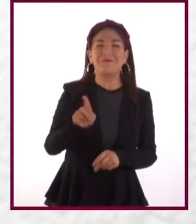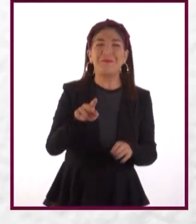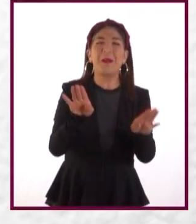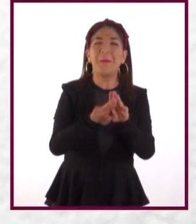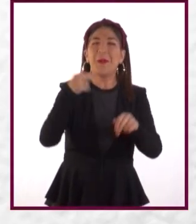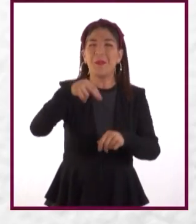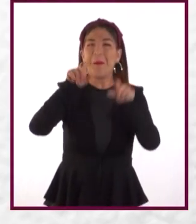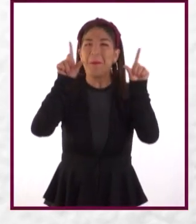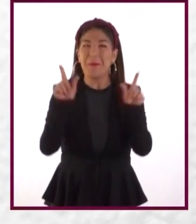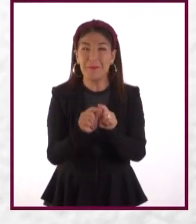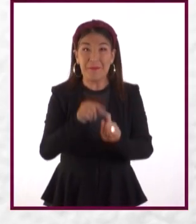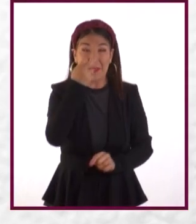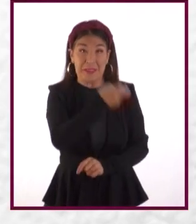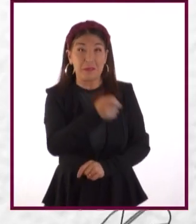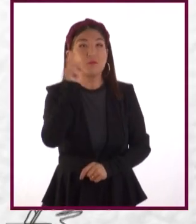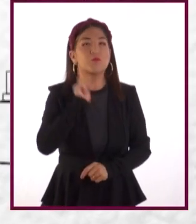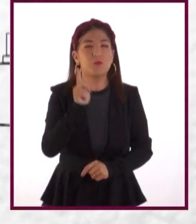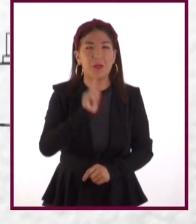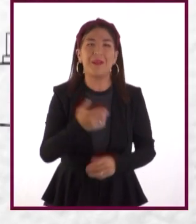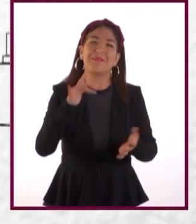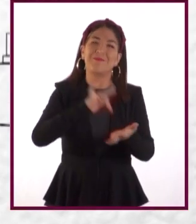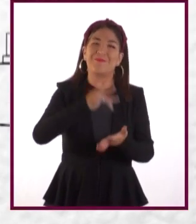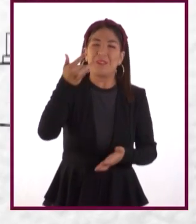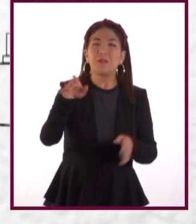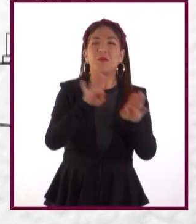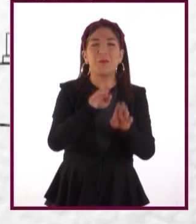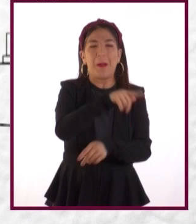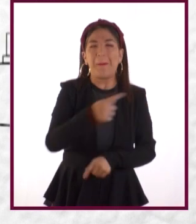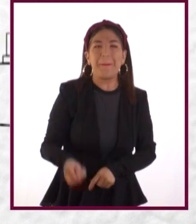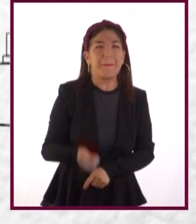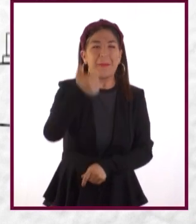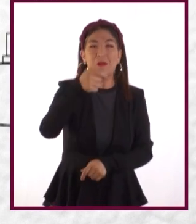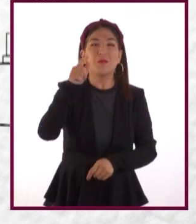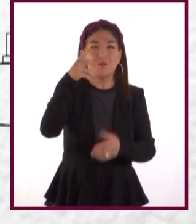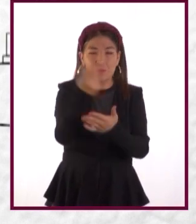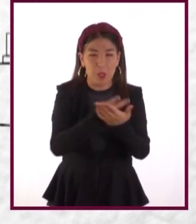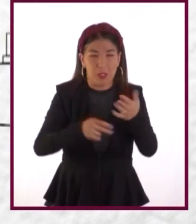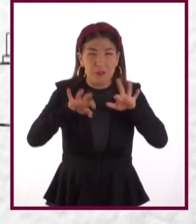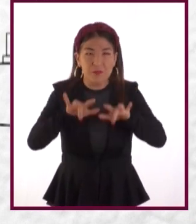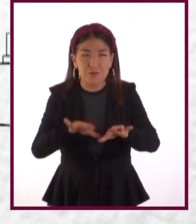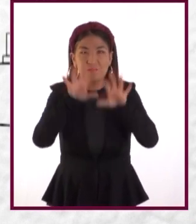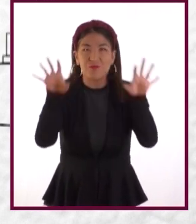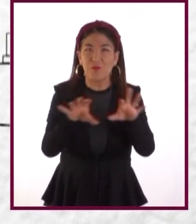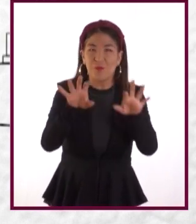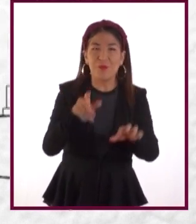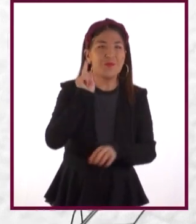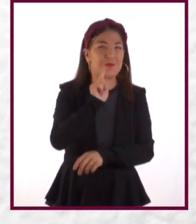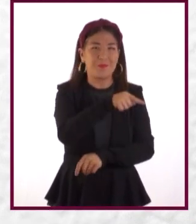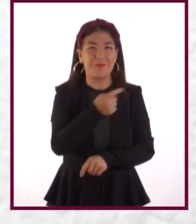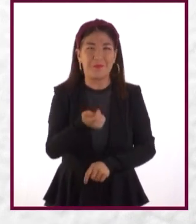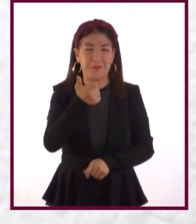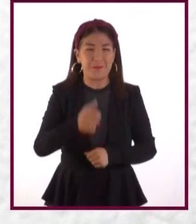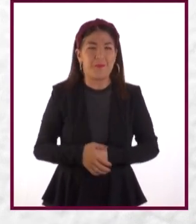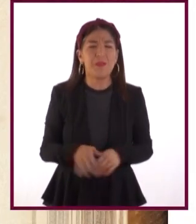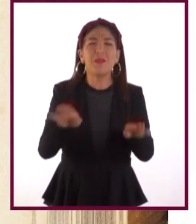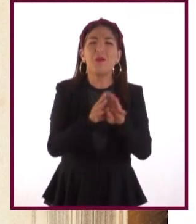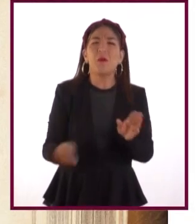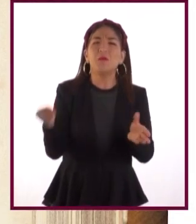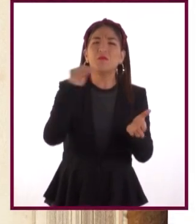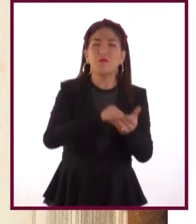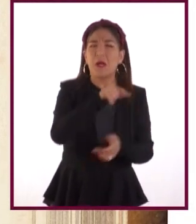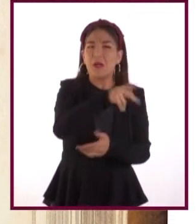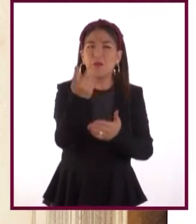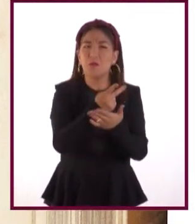ciencias. Es gracias a este texto que Ada de Lovelace es considerada la primera programadora computacional.